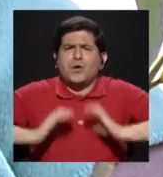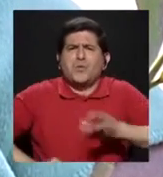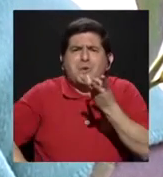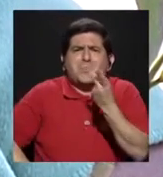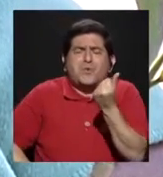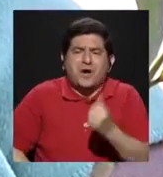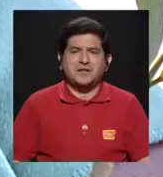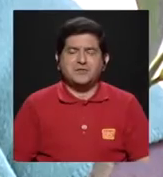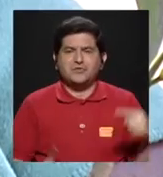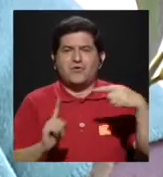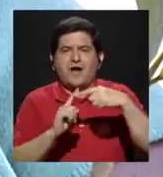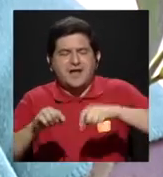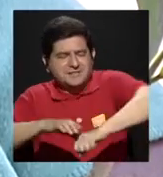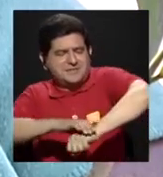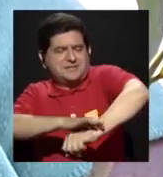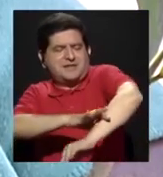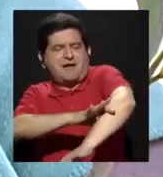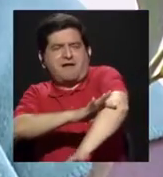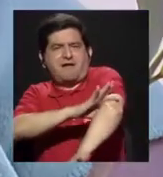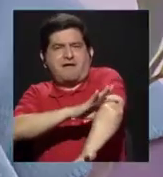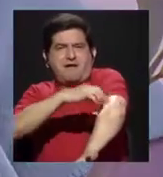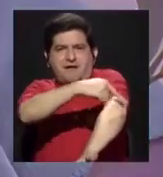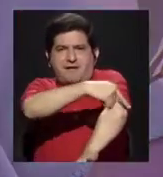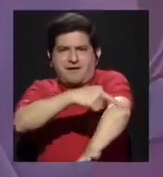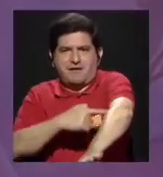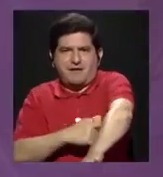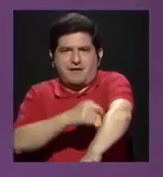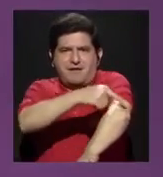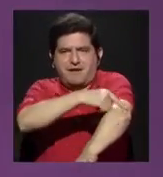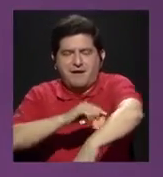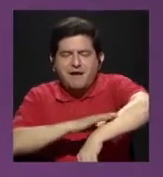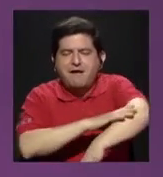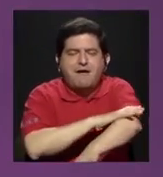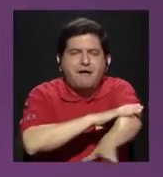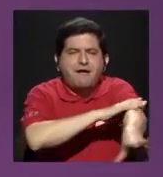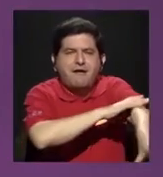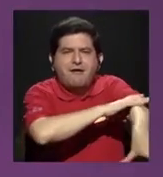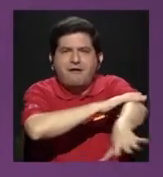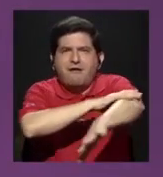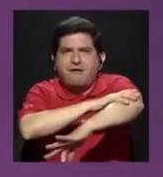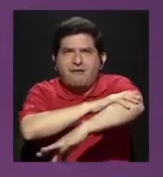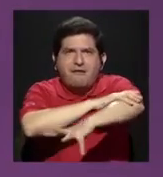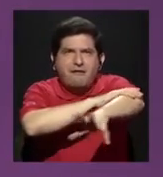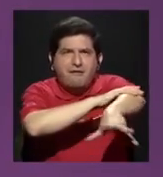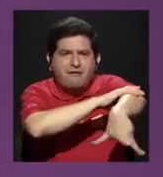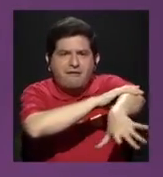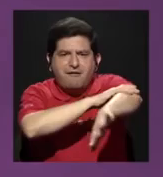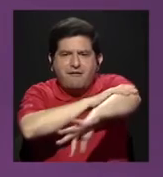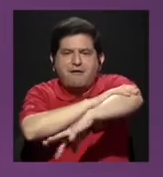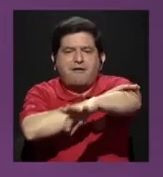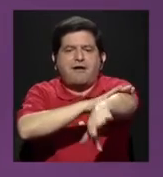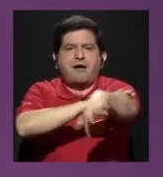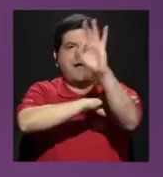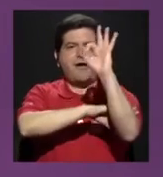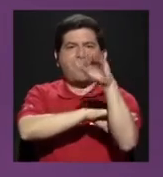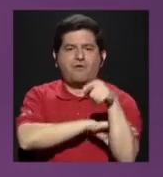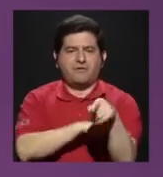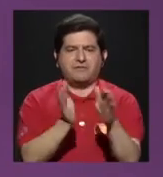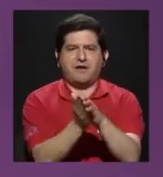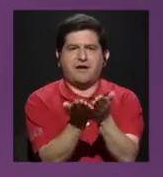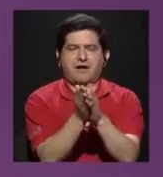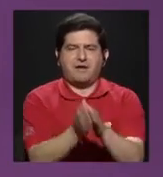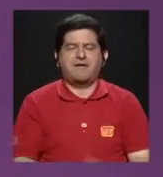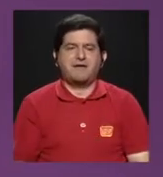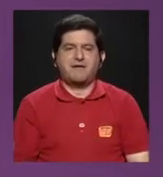hace? Hasta el codo le llega hay que meter la mano hasta el codo para poder encontrarla en el barro. Y